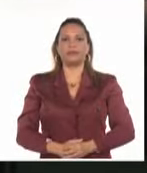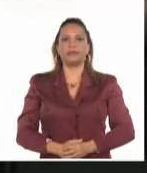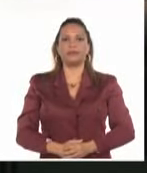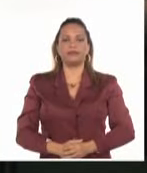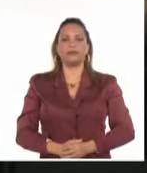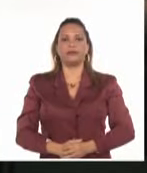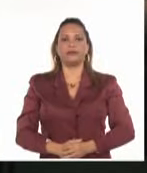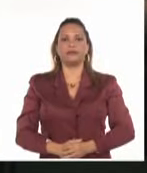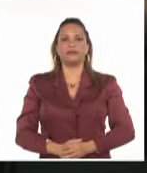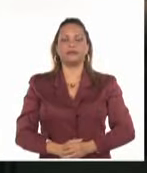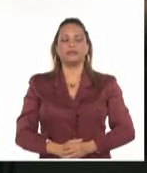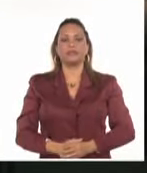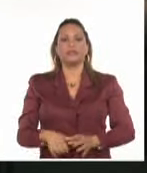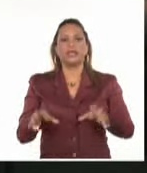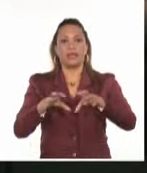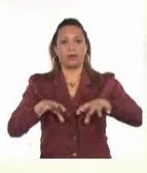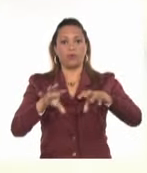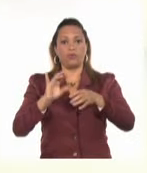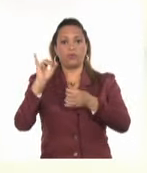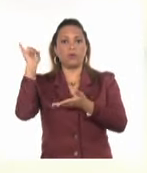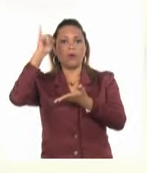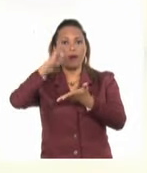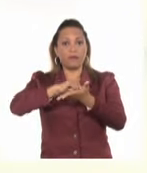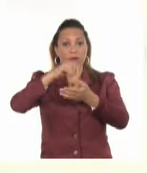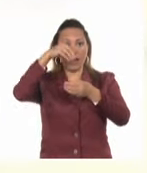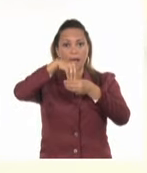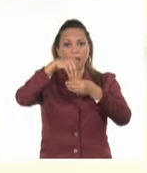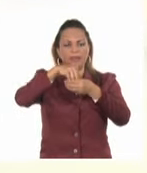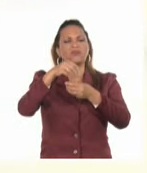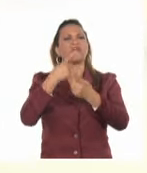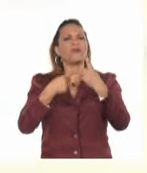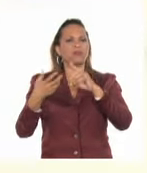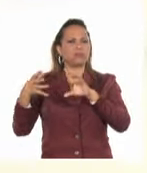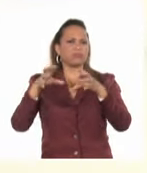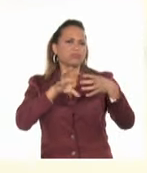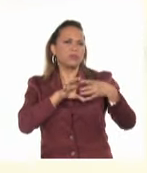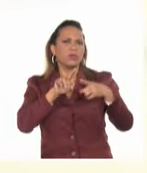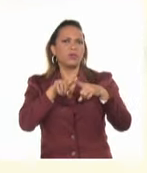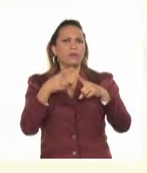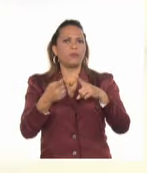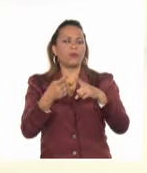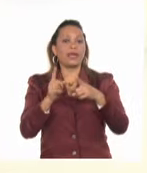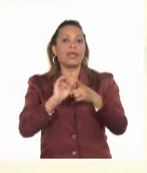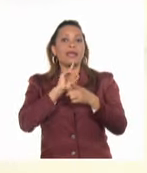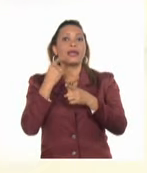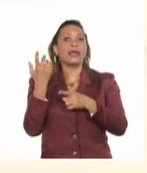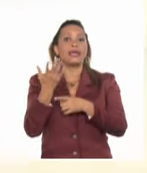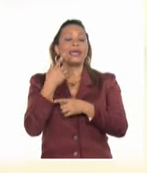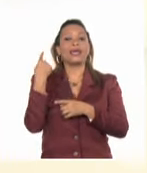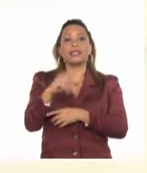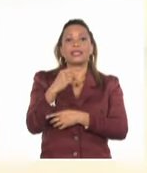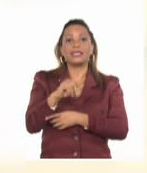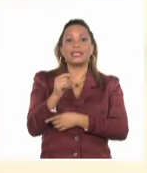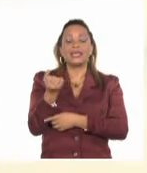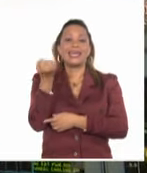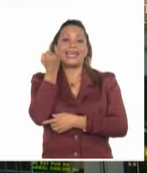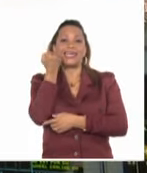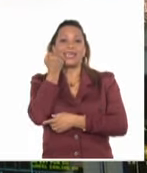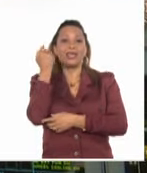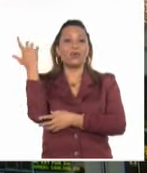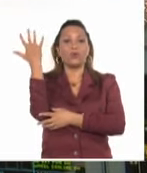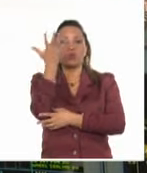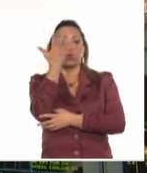La salida de Moscú fue un poco complicada porque había condiciones de engelamiento fuerte, mucho hielo sobre la